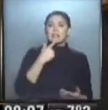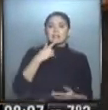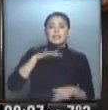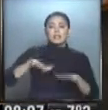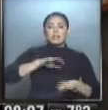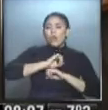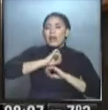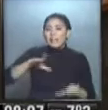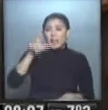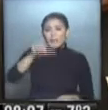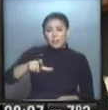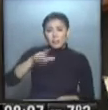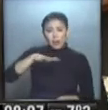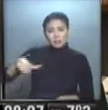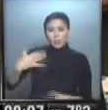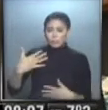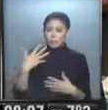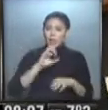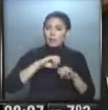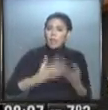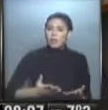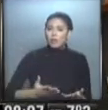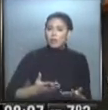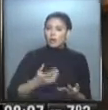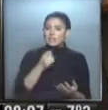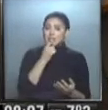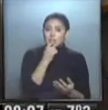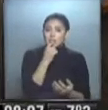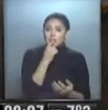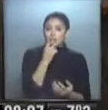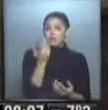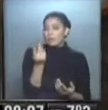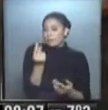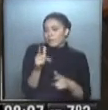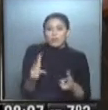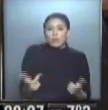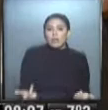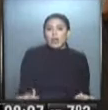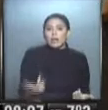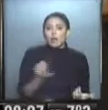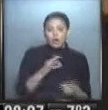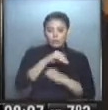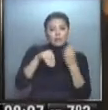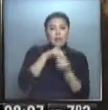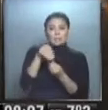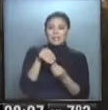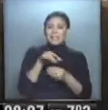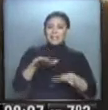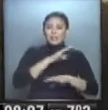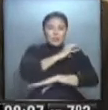en un problema grave de adicciones de recuperarse y si a ese cuadro no le suma que no tiene recursos o familias que están en situación de riesgo